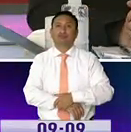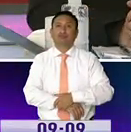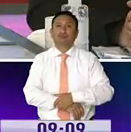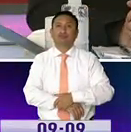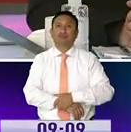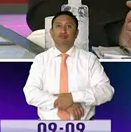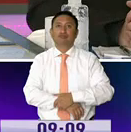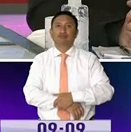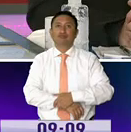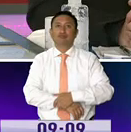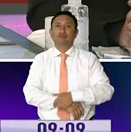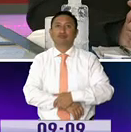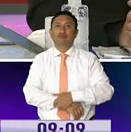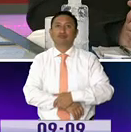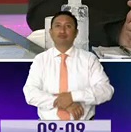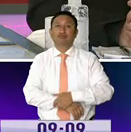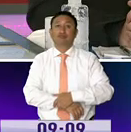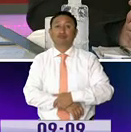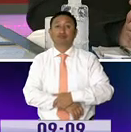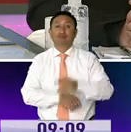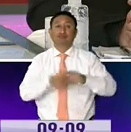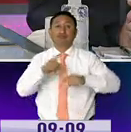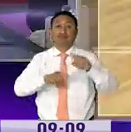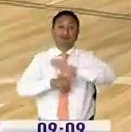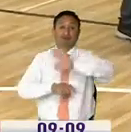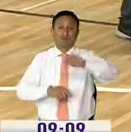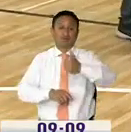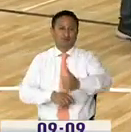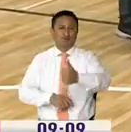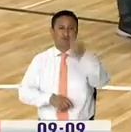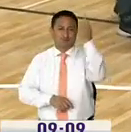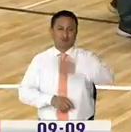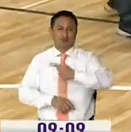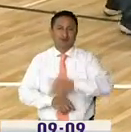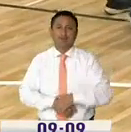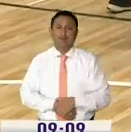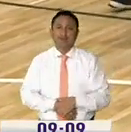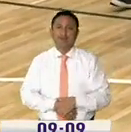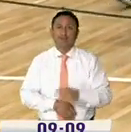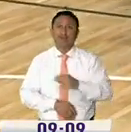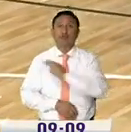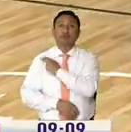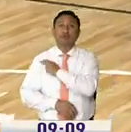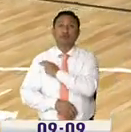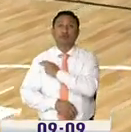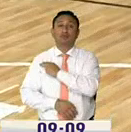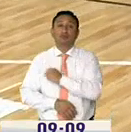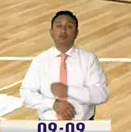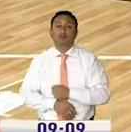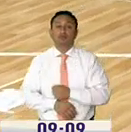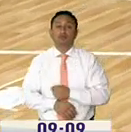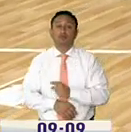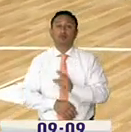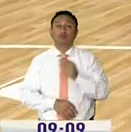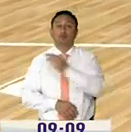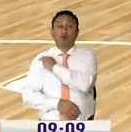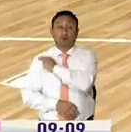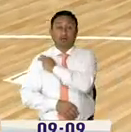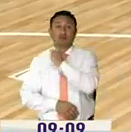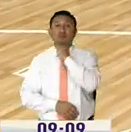Robert, amigos televidentes, una excelente mañana para todos ustedes. Así es, nos encontramos en la Universidad Politécnica Salesiana en la 12 de